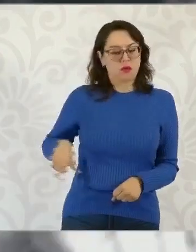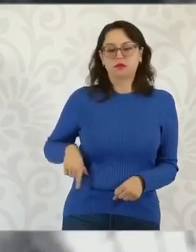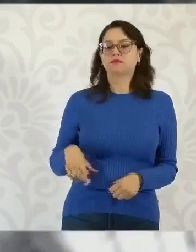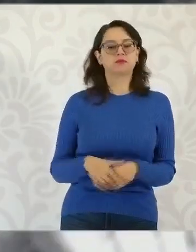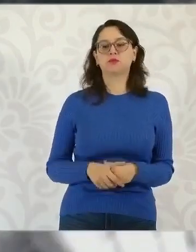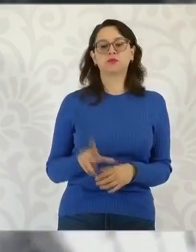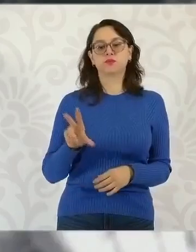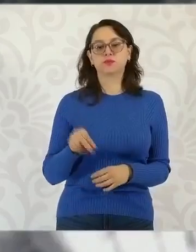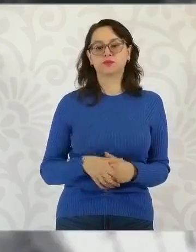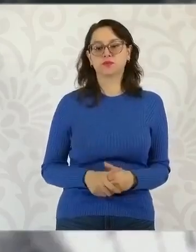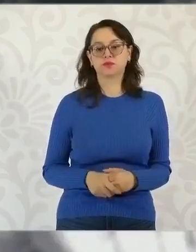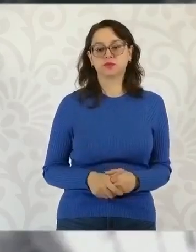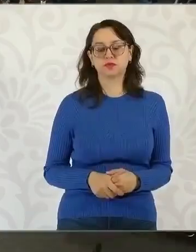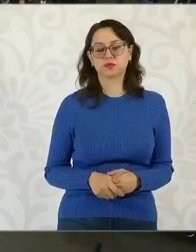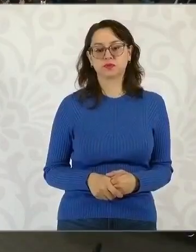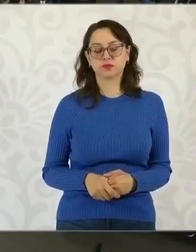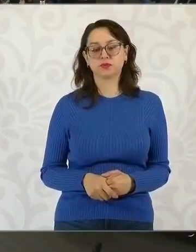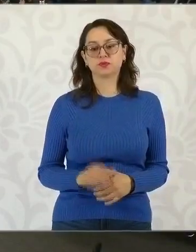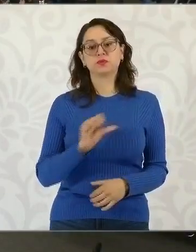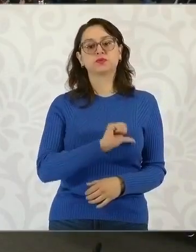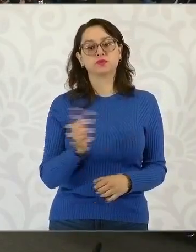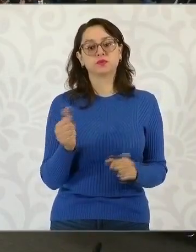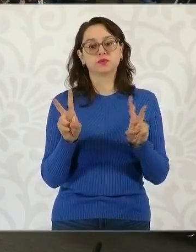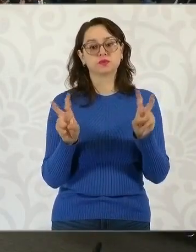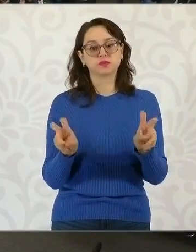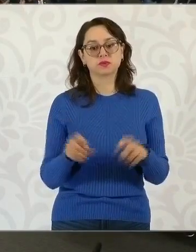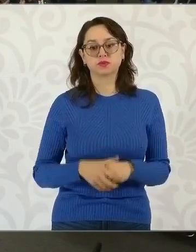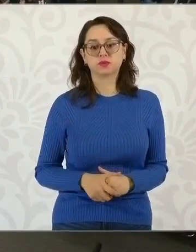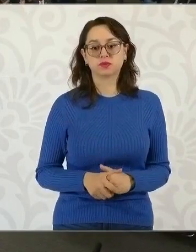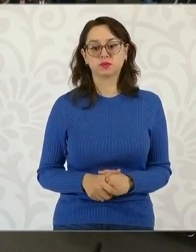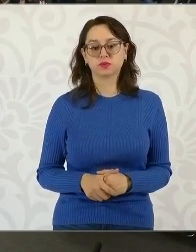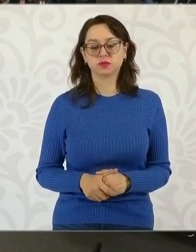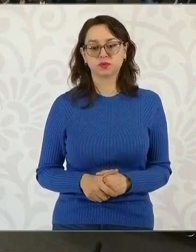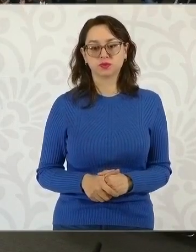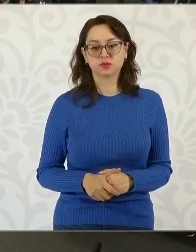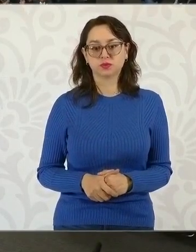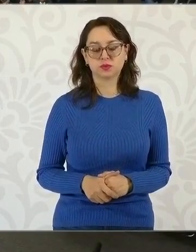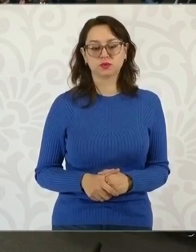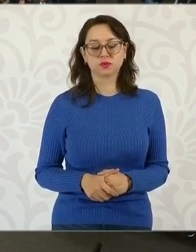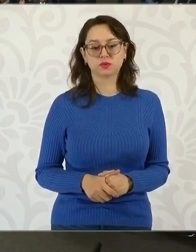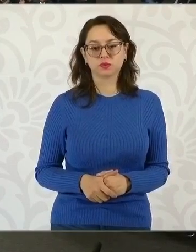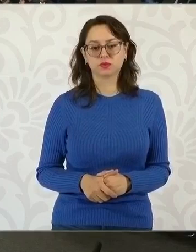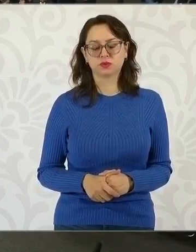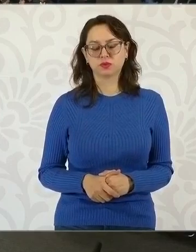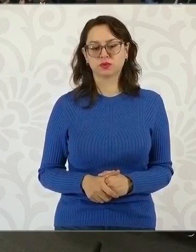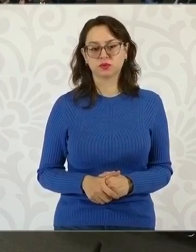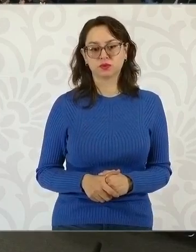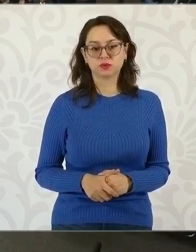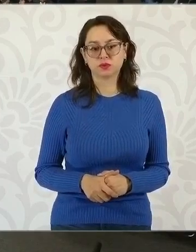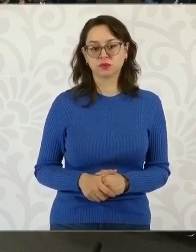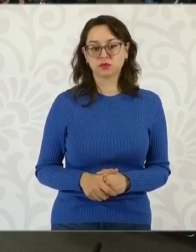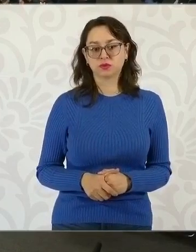hacer. Bien, en otro tema, preguntarle cómo van las investigaciones en torno a un presunto fraude que se